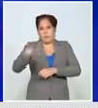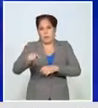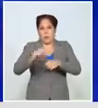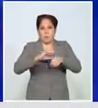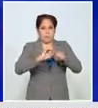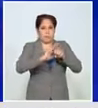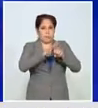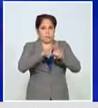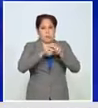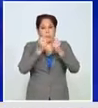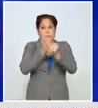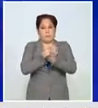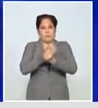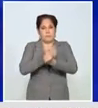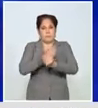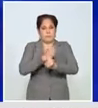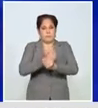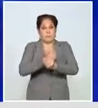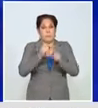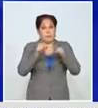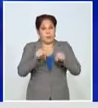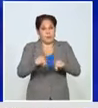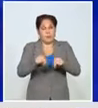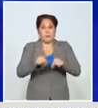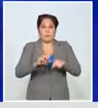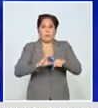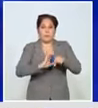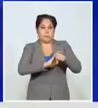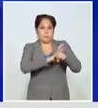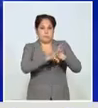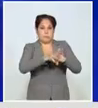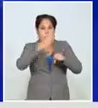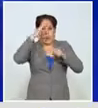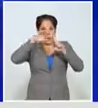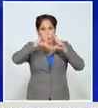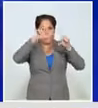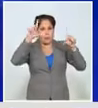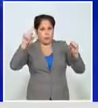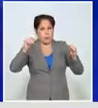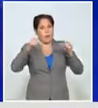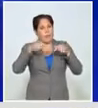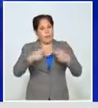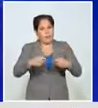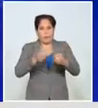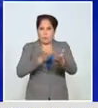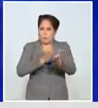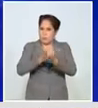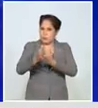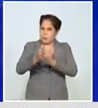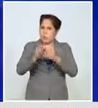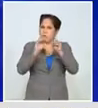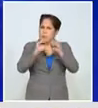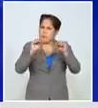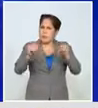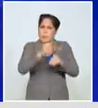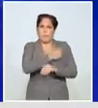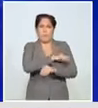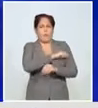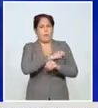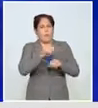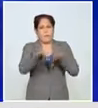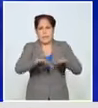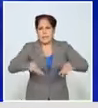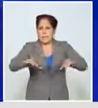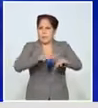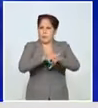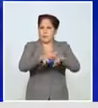en Cuba de la COVID-19, y hay que mantener ese llamado de la higiene, del